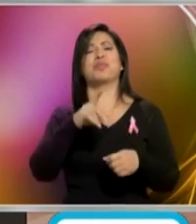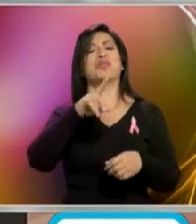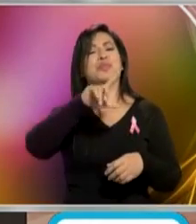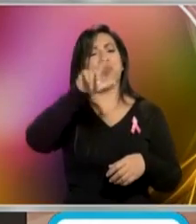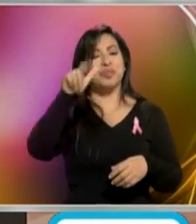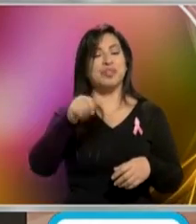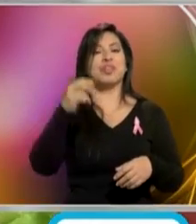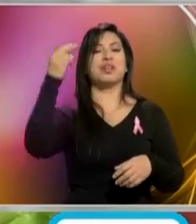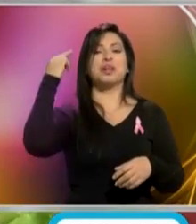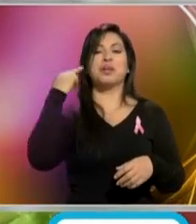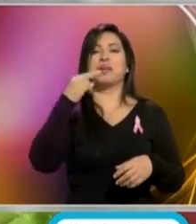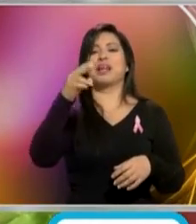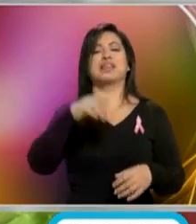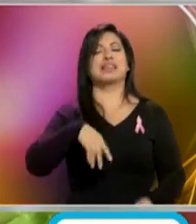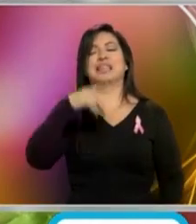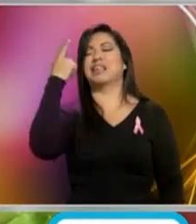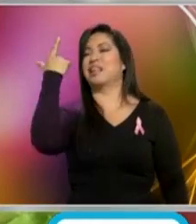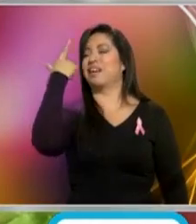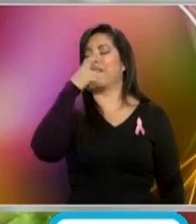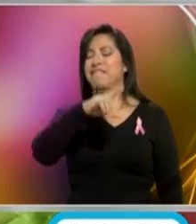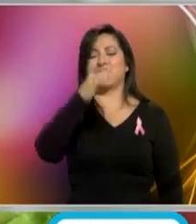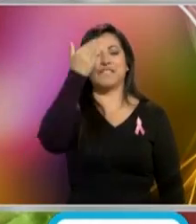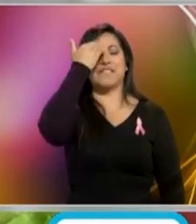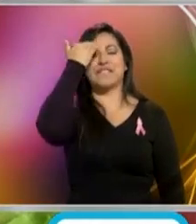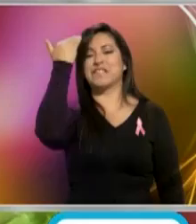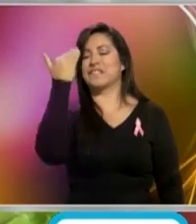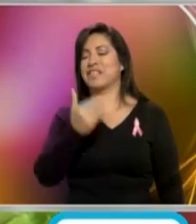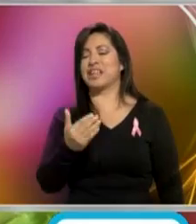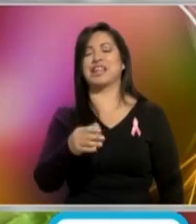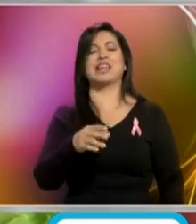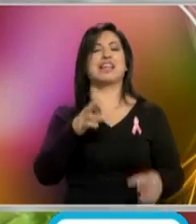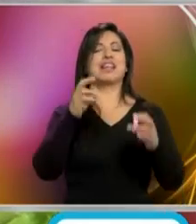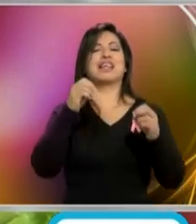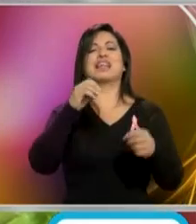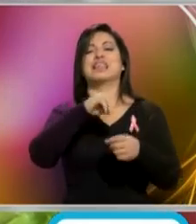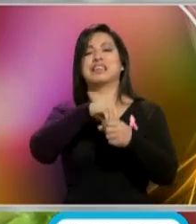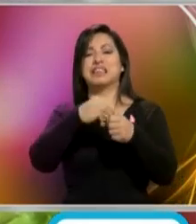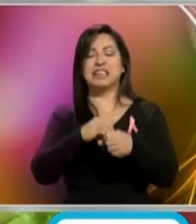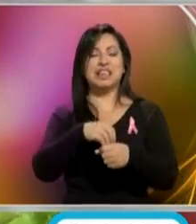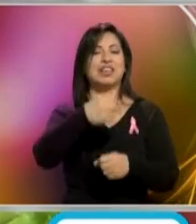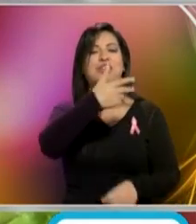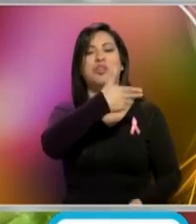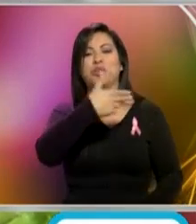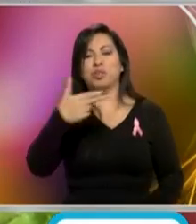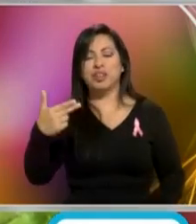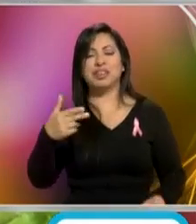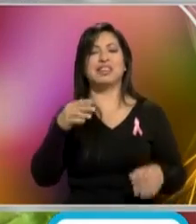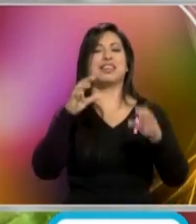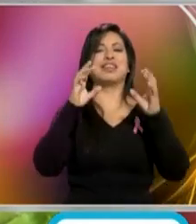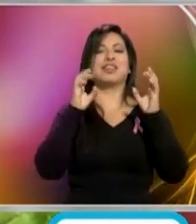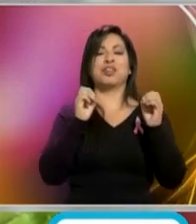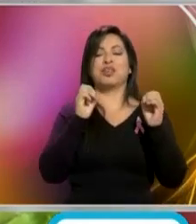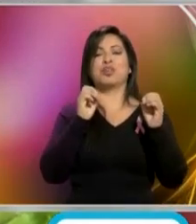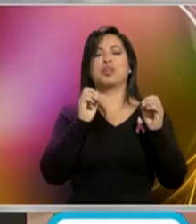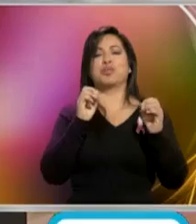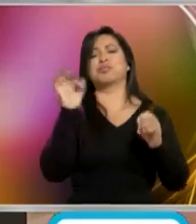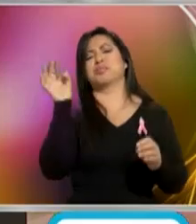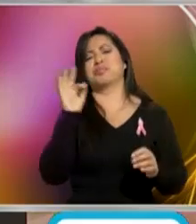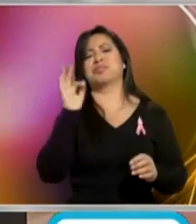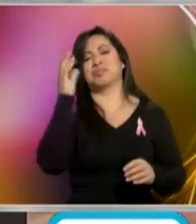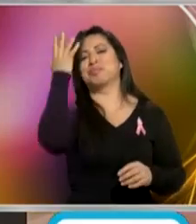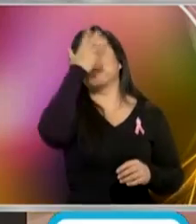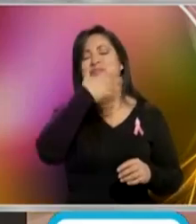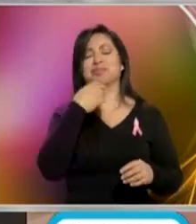¿no? Como no planeamos nada, no encontrábamos reservación, todo estaba lleno, O no sabíamos maravillosos, ¿no? qué estaba También. sucediendo. O maravillosos de sorpresa